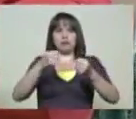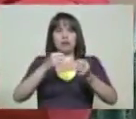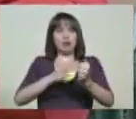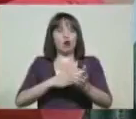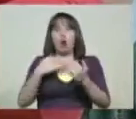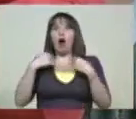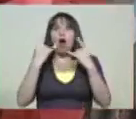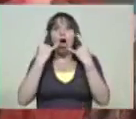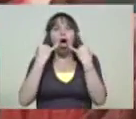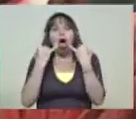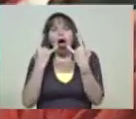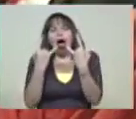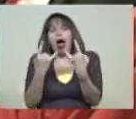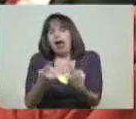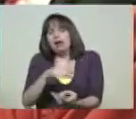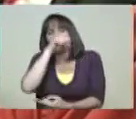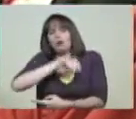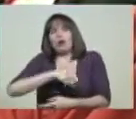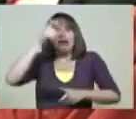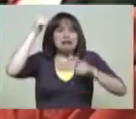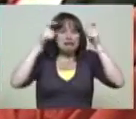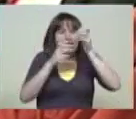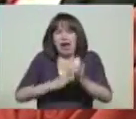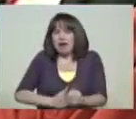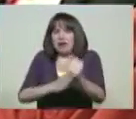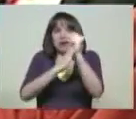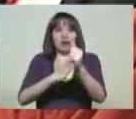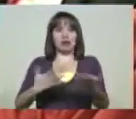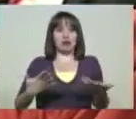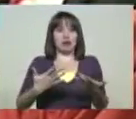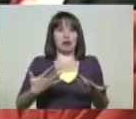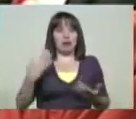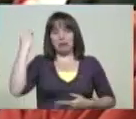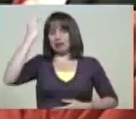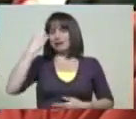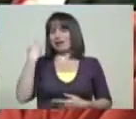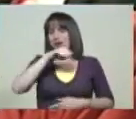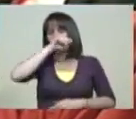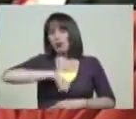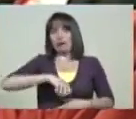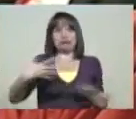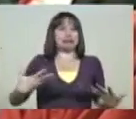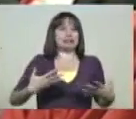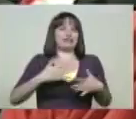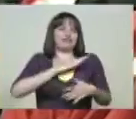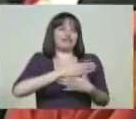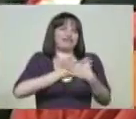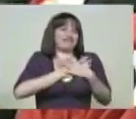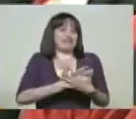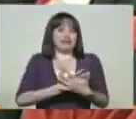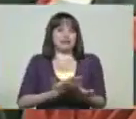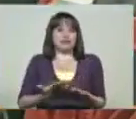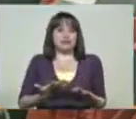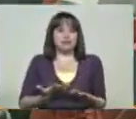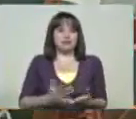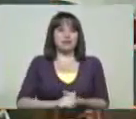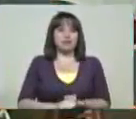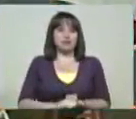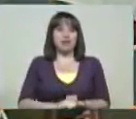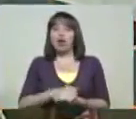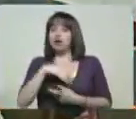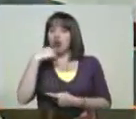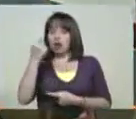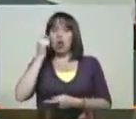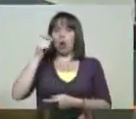m decirle todos entonces pero en este caso en lo que ha sido totalmente y yo le dije a